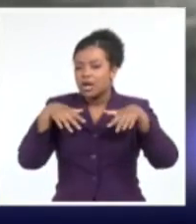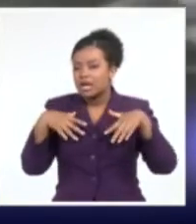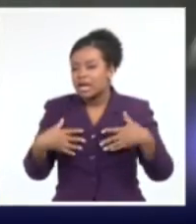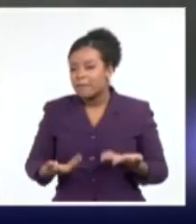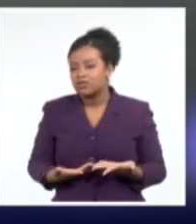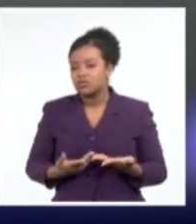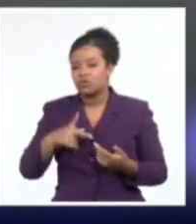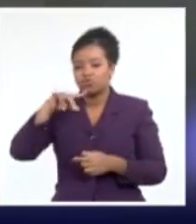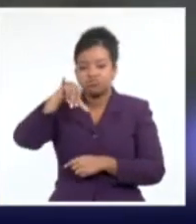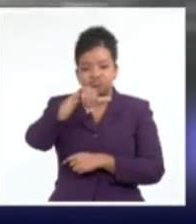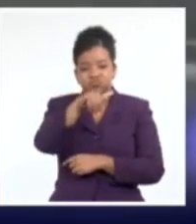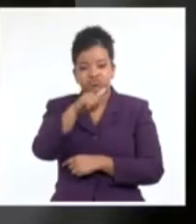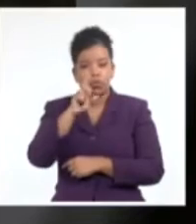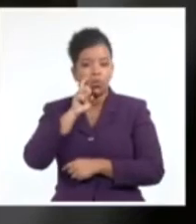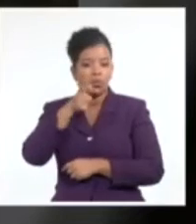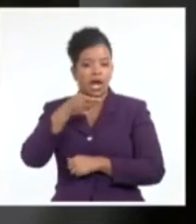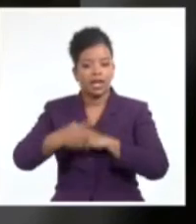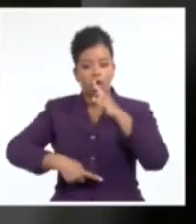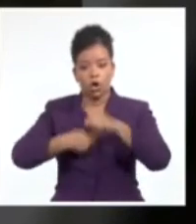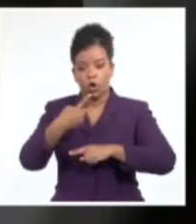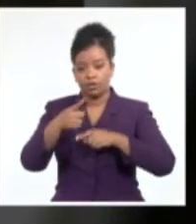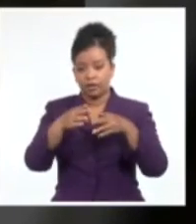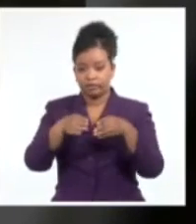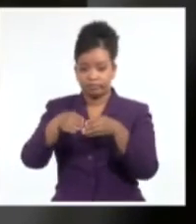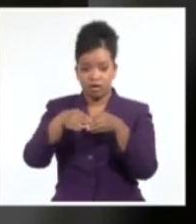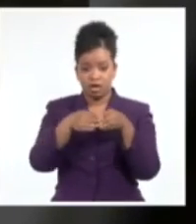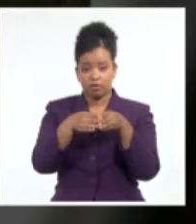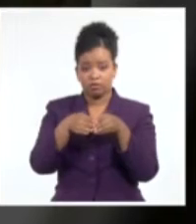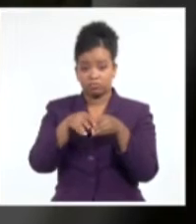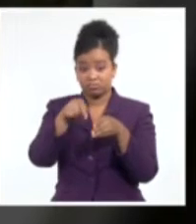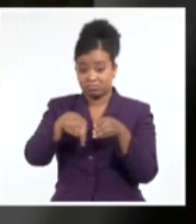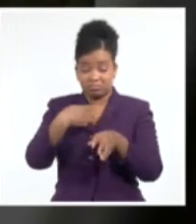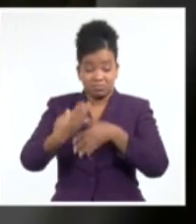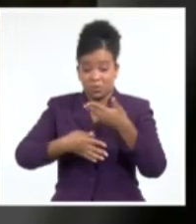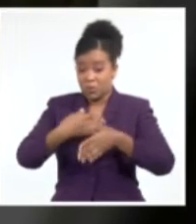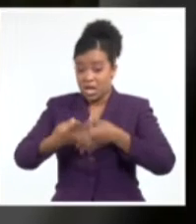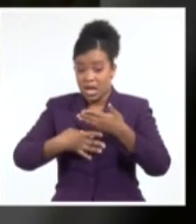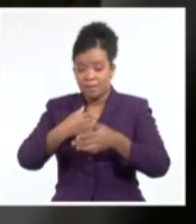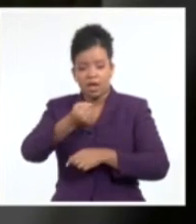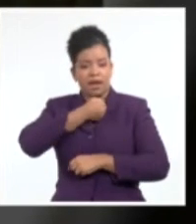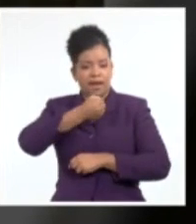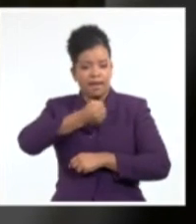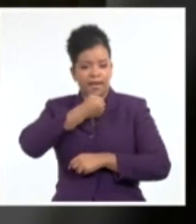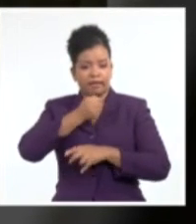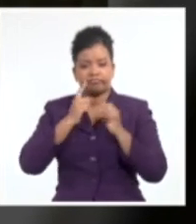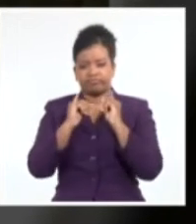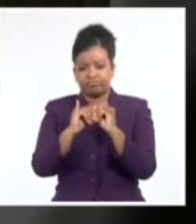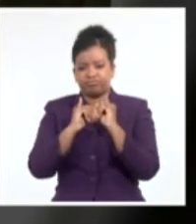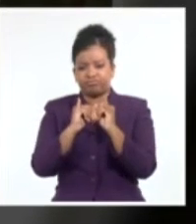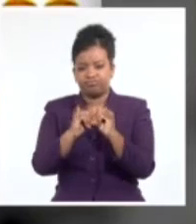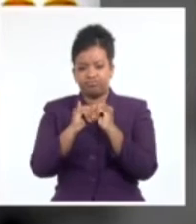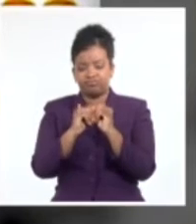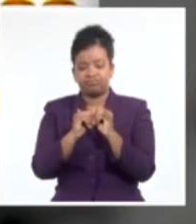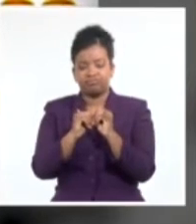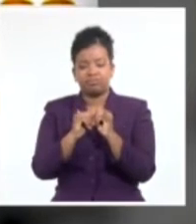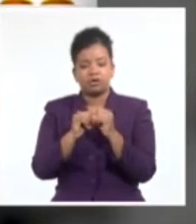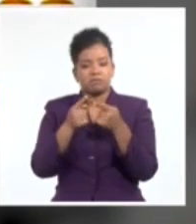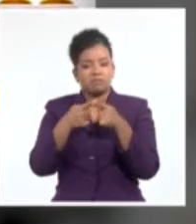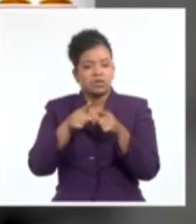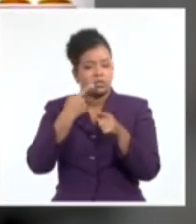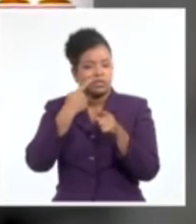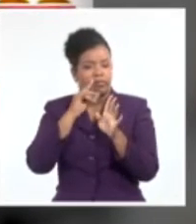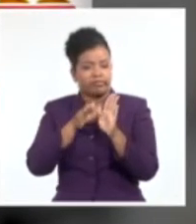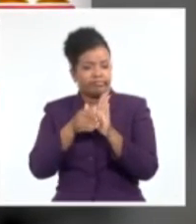ataques contra los buques. Mientras esto sucede, la gran prensa occidental silencia, oculta